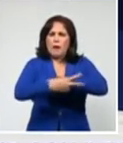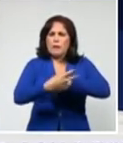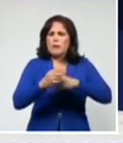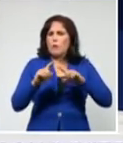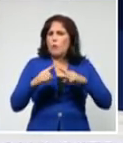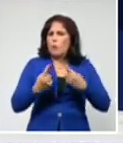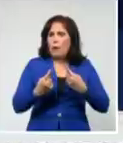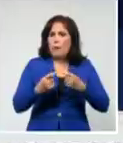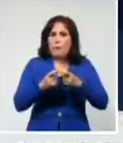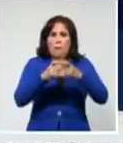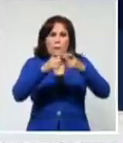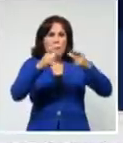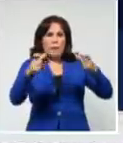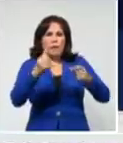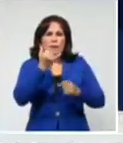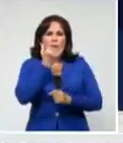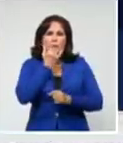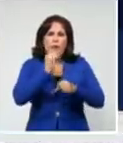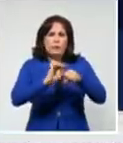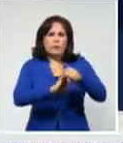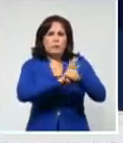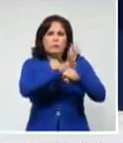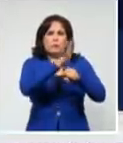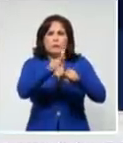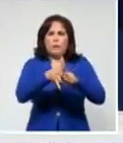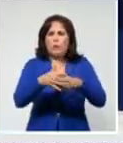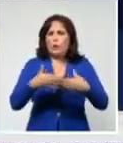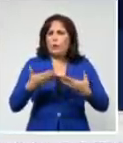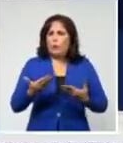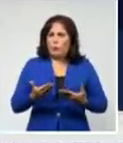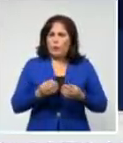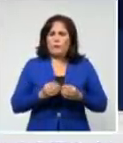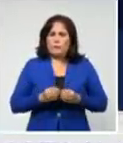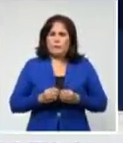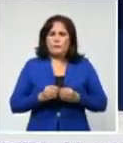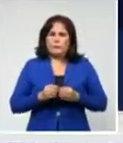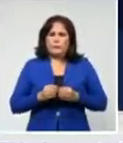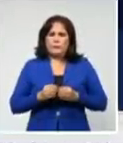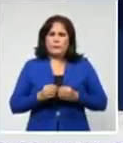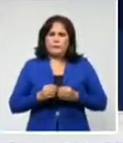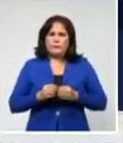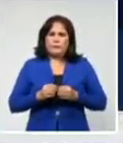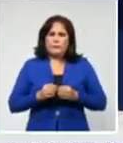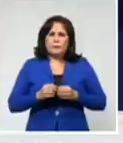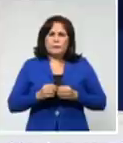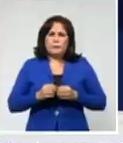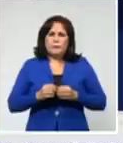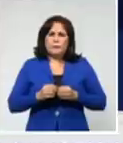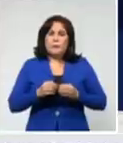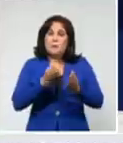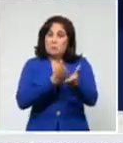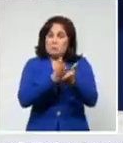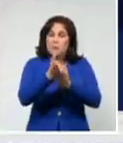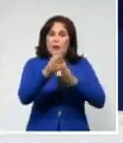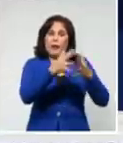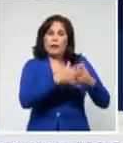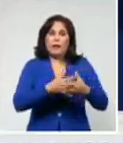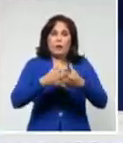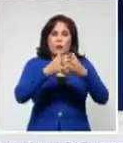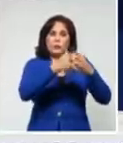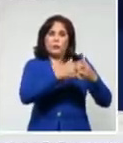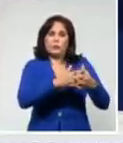con mayor afectación, con mayor número de casos, se mantiene los Estados Unidos